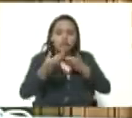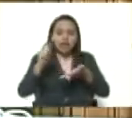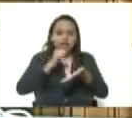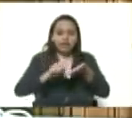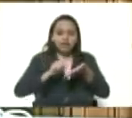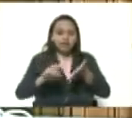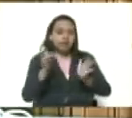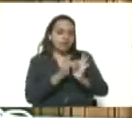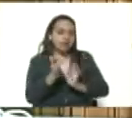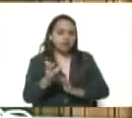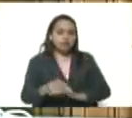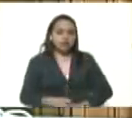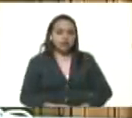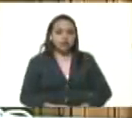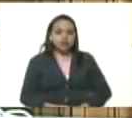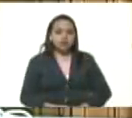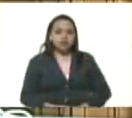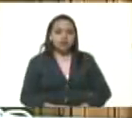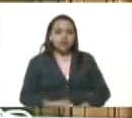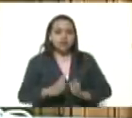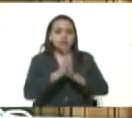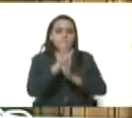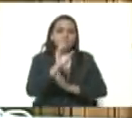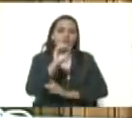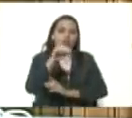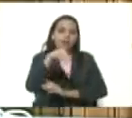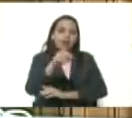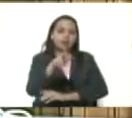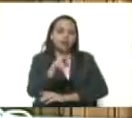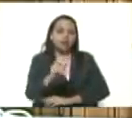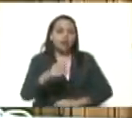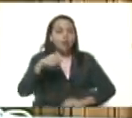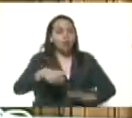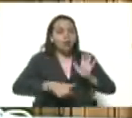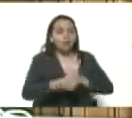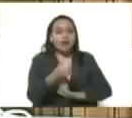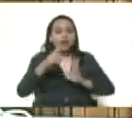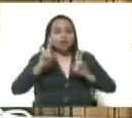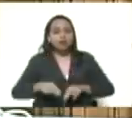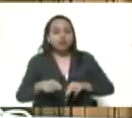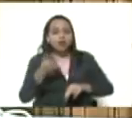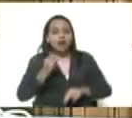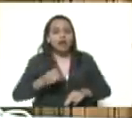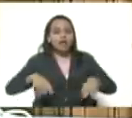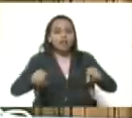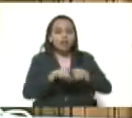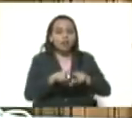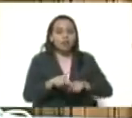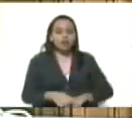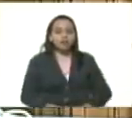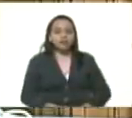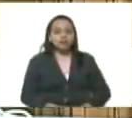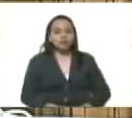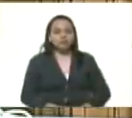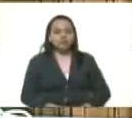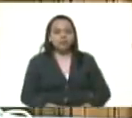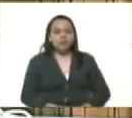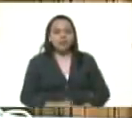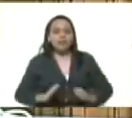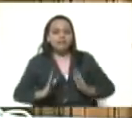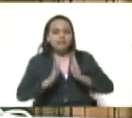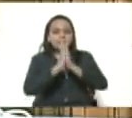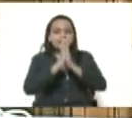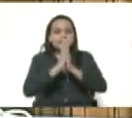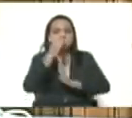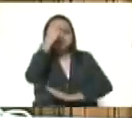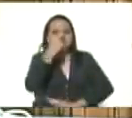cristiana de San Romero de las Américas. Hoy más que nunca tiene razón don Arnulfo Romero, el santo